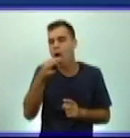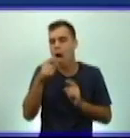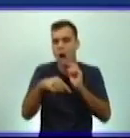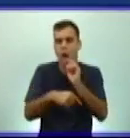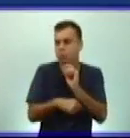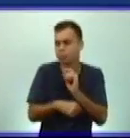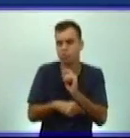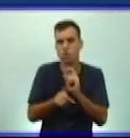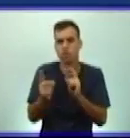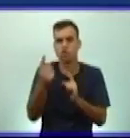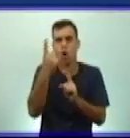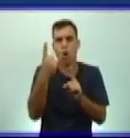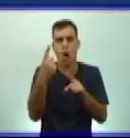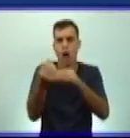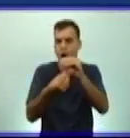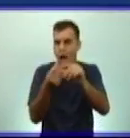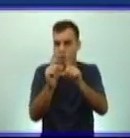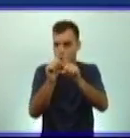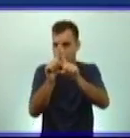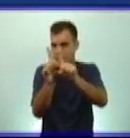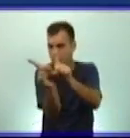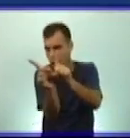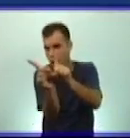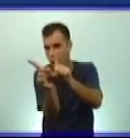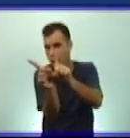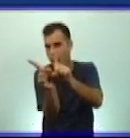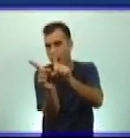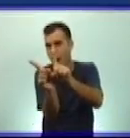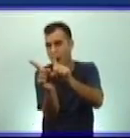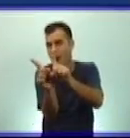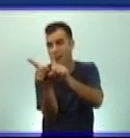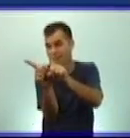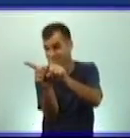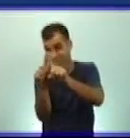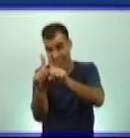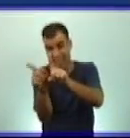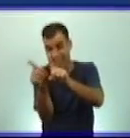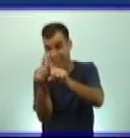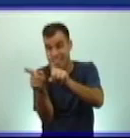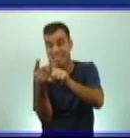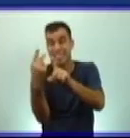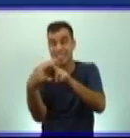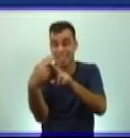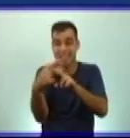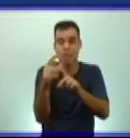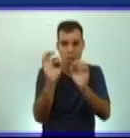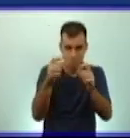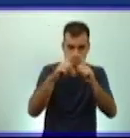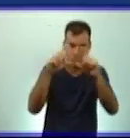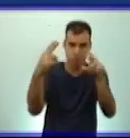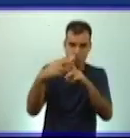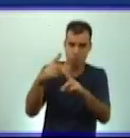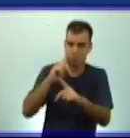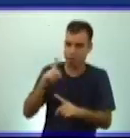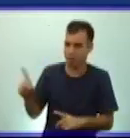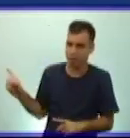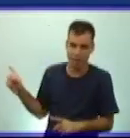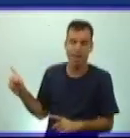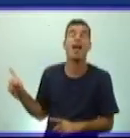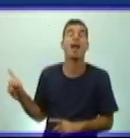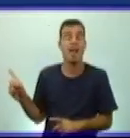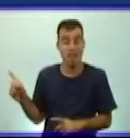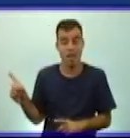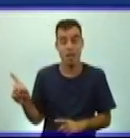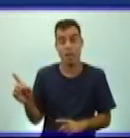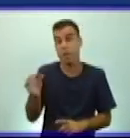Solamente el cambio de la posición angular es lo que se conoce como desplazamiento angular, lo cual, para simbolizarlo, para